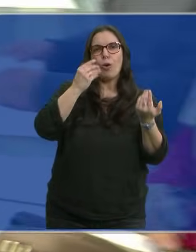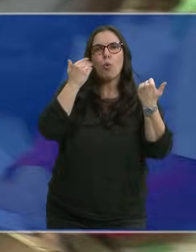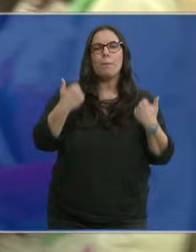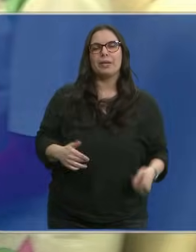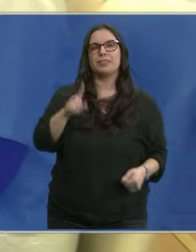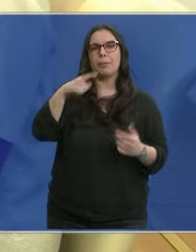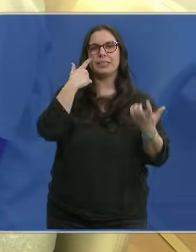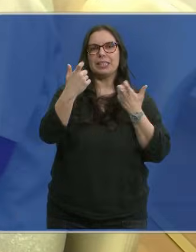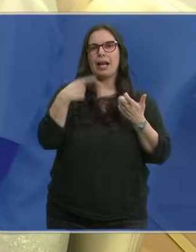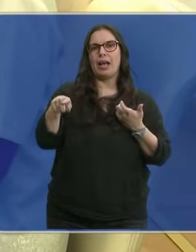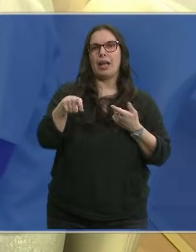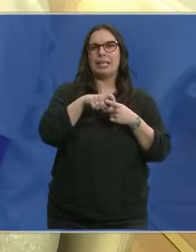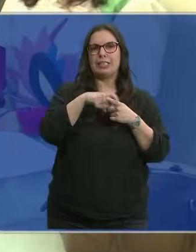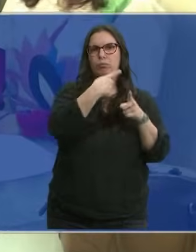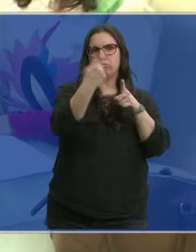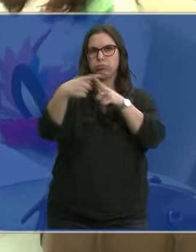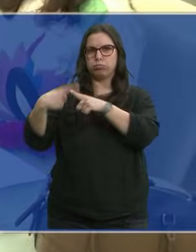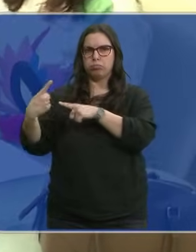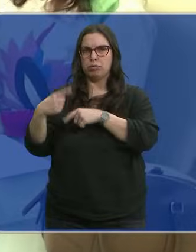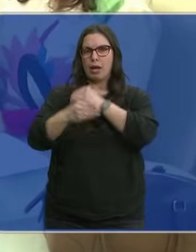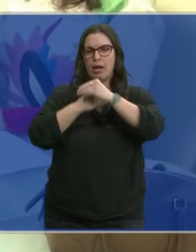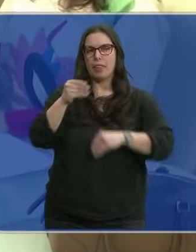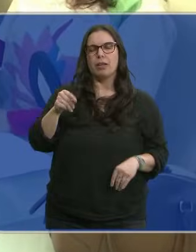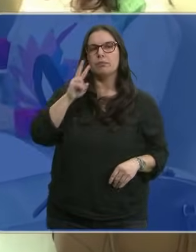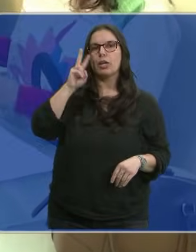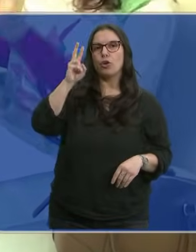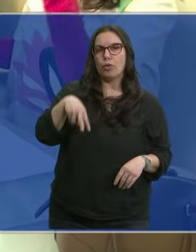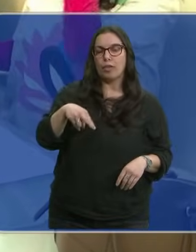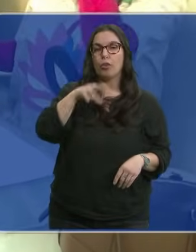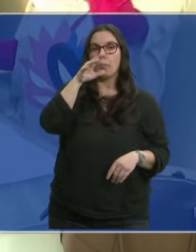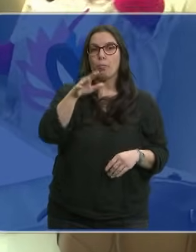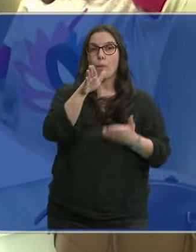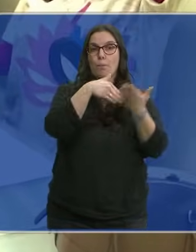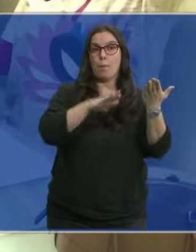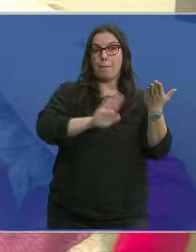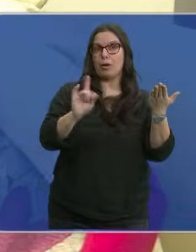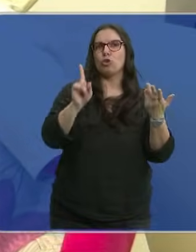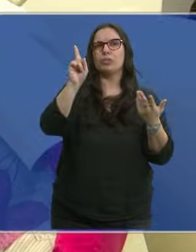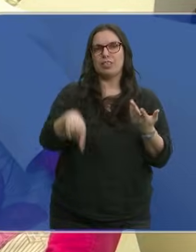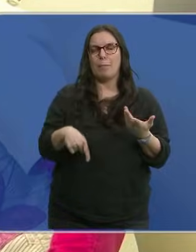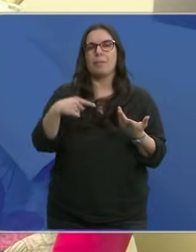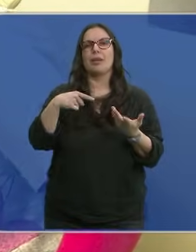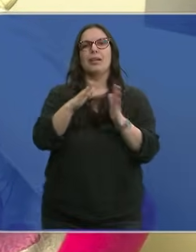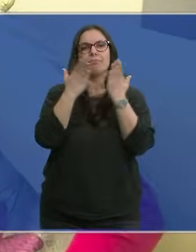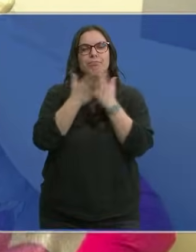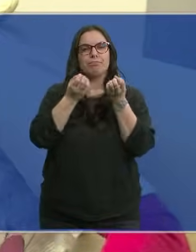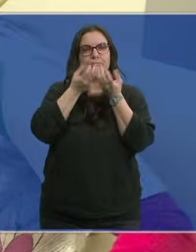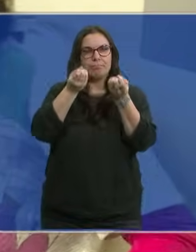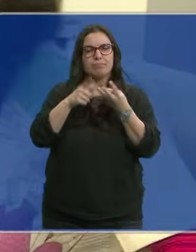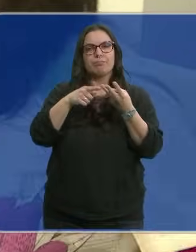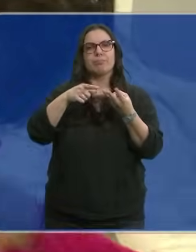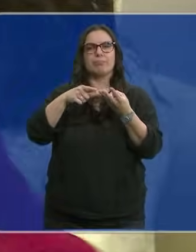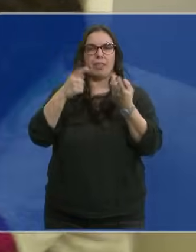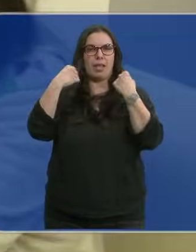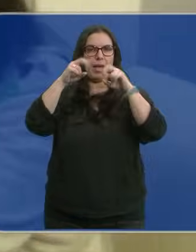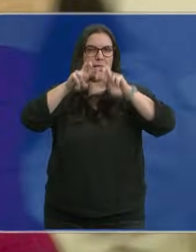los diversos géneros cultivados por Sánchez Santiago, reconocido no solo por su obra poética, sino también por la narrativa, el ensayo y la